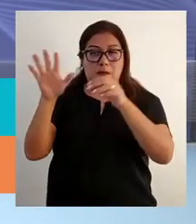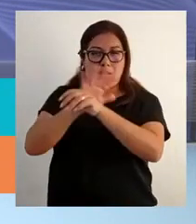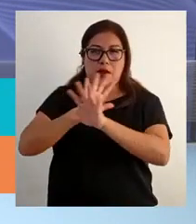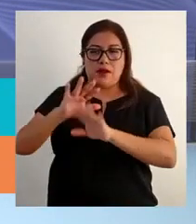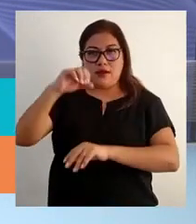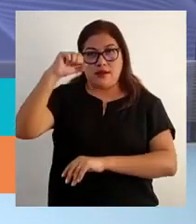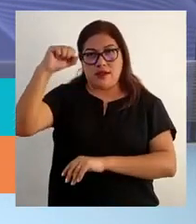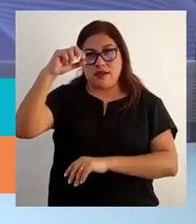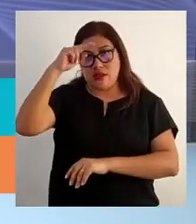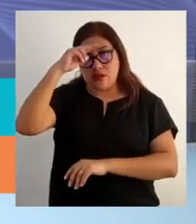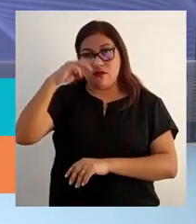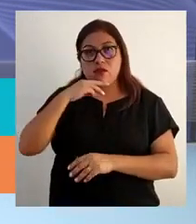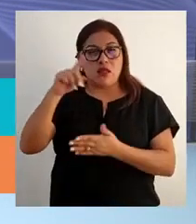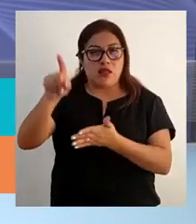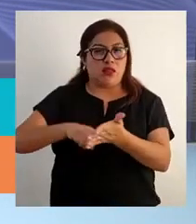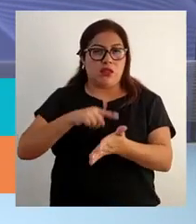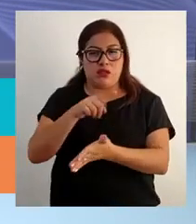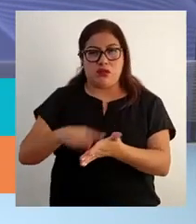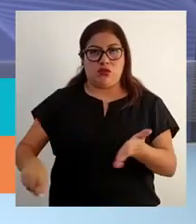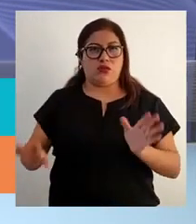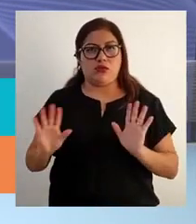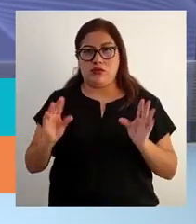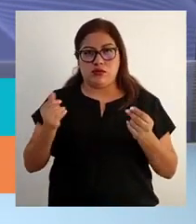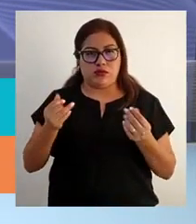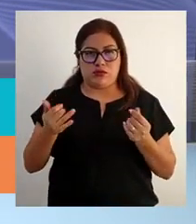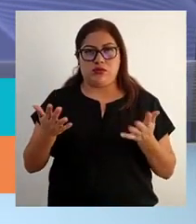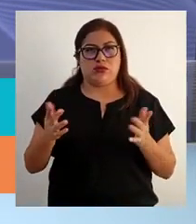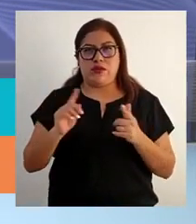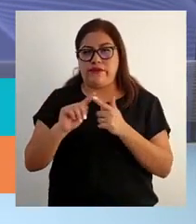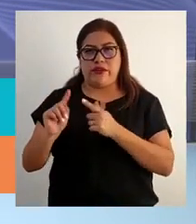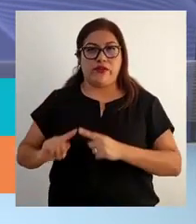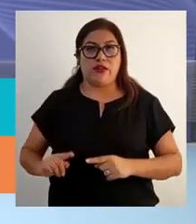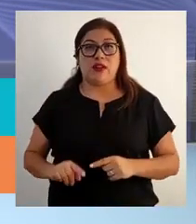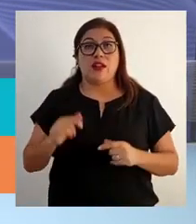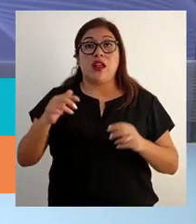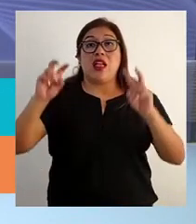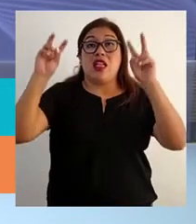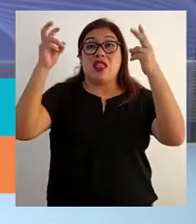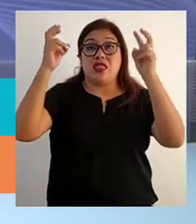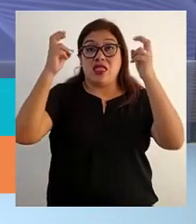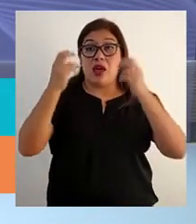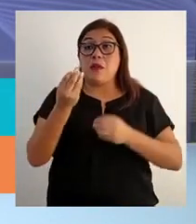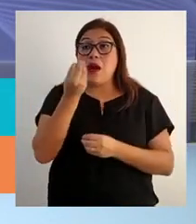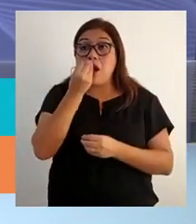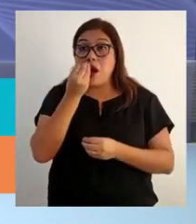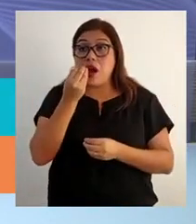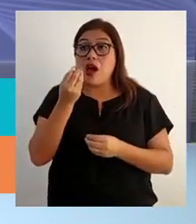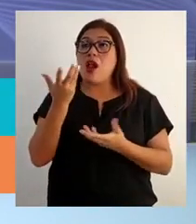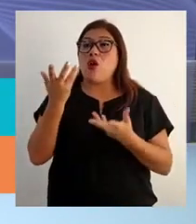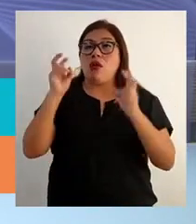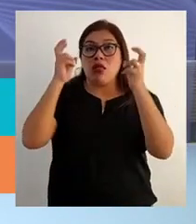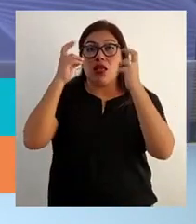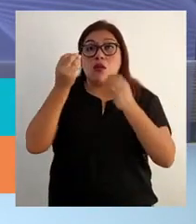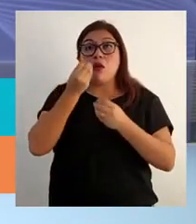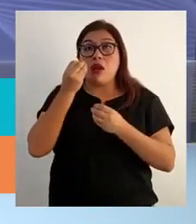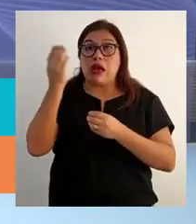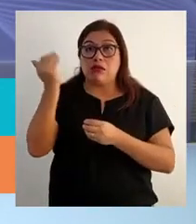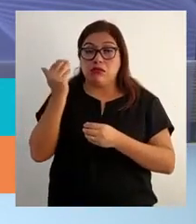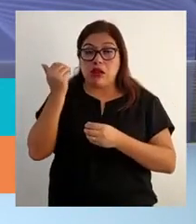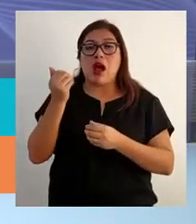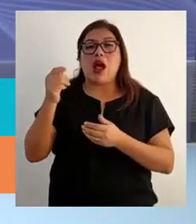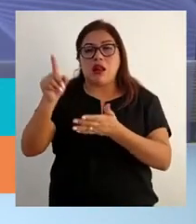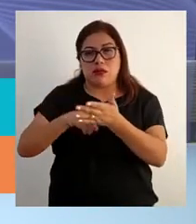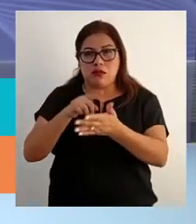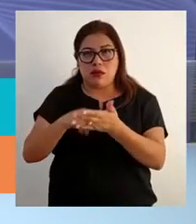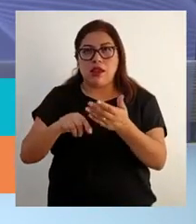exonerados en todas las instancias, ¿no? Para tema de alimentos también están exonerados y en lo penal siempre es gratis,